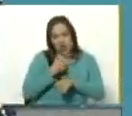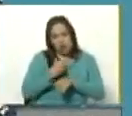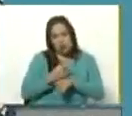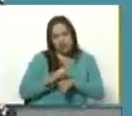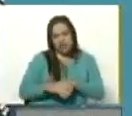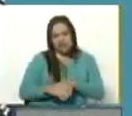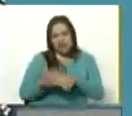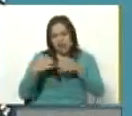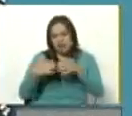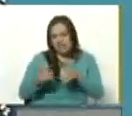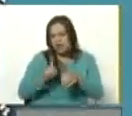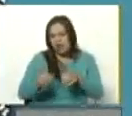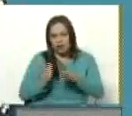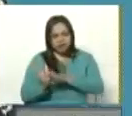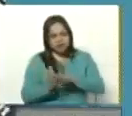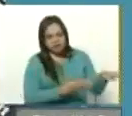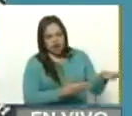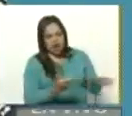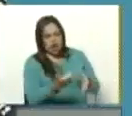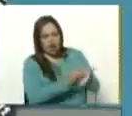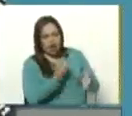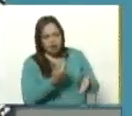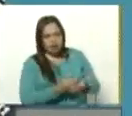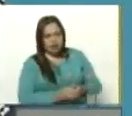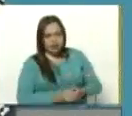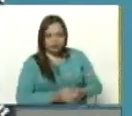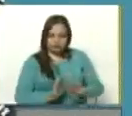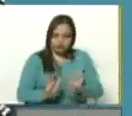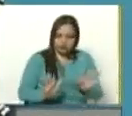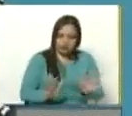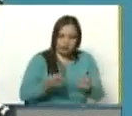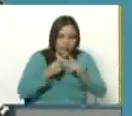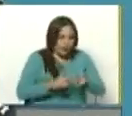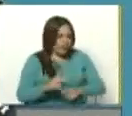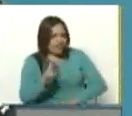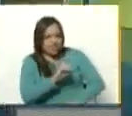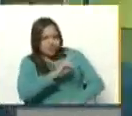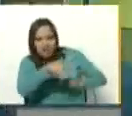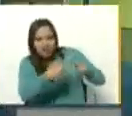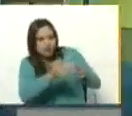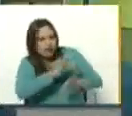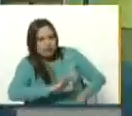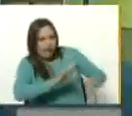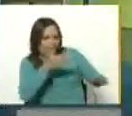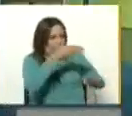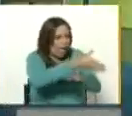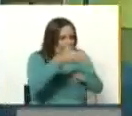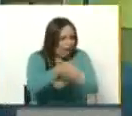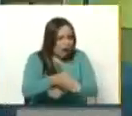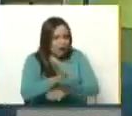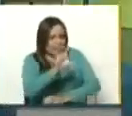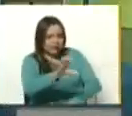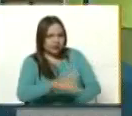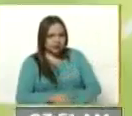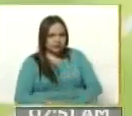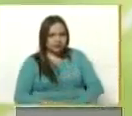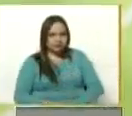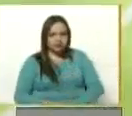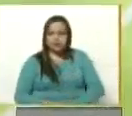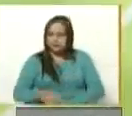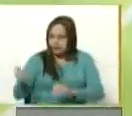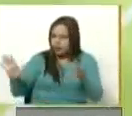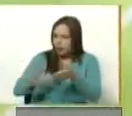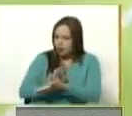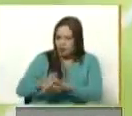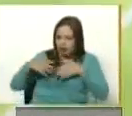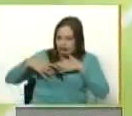que realmente gobiernan a mi país. Venezuela no amenaza a nadie. Ahora, esas movilizaciones que se realizaron hace 2 años en los